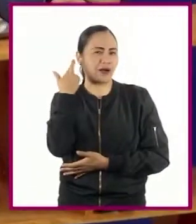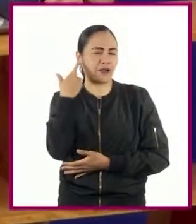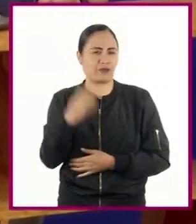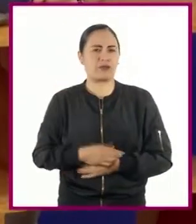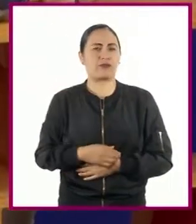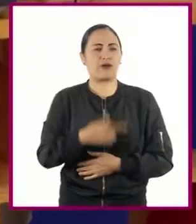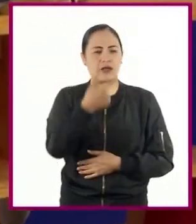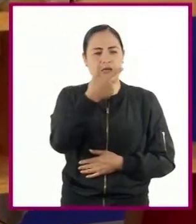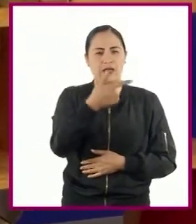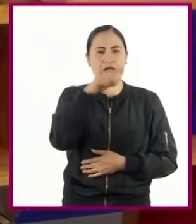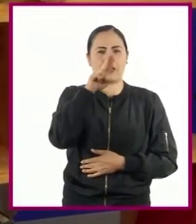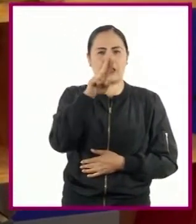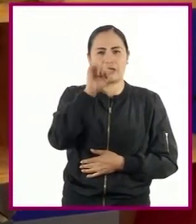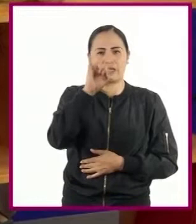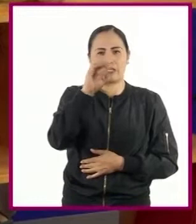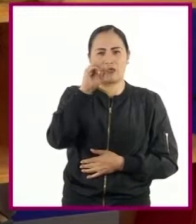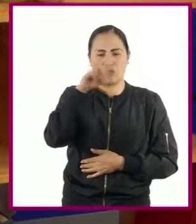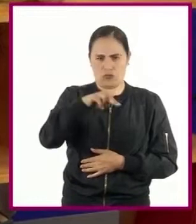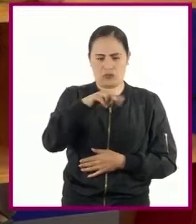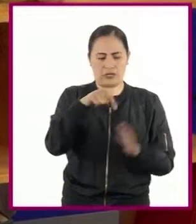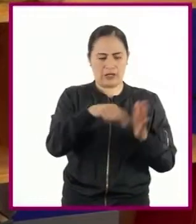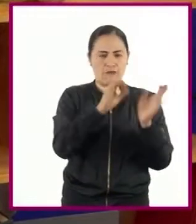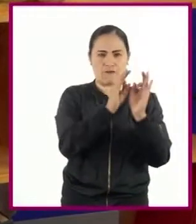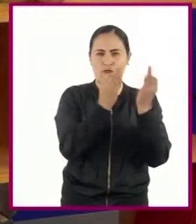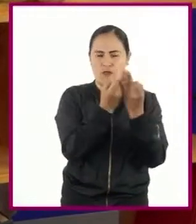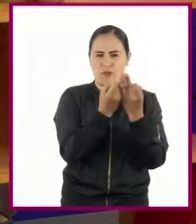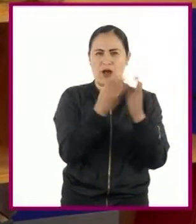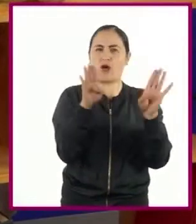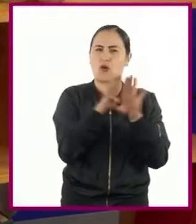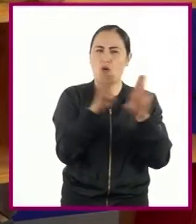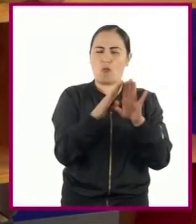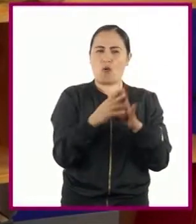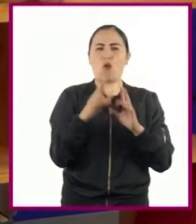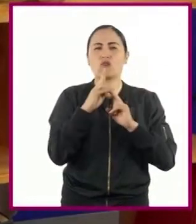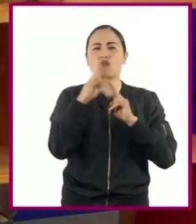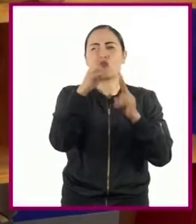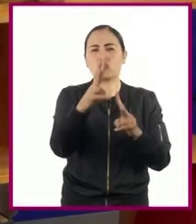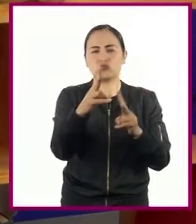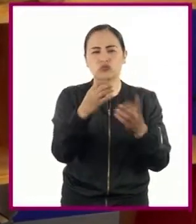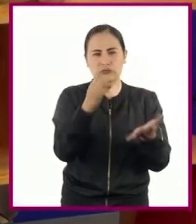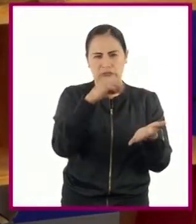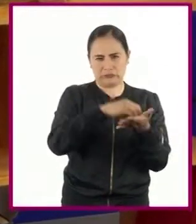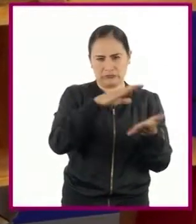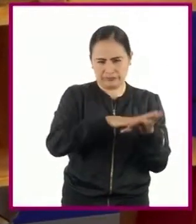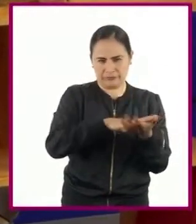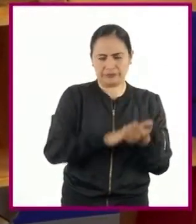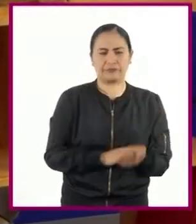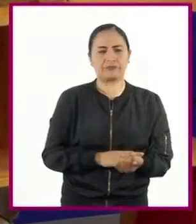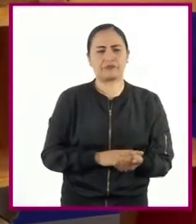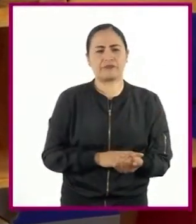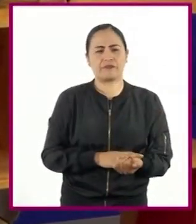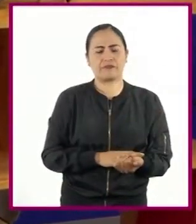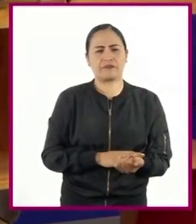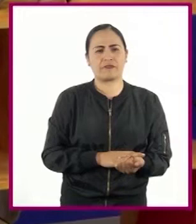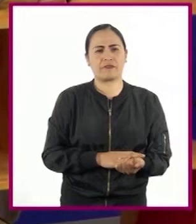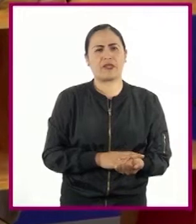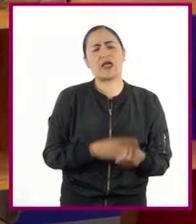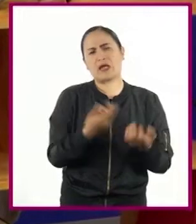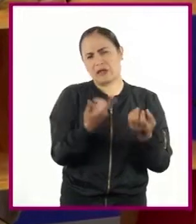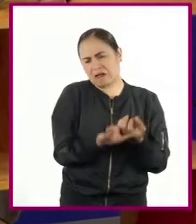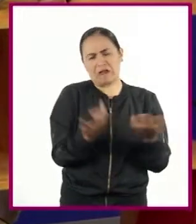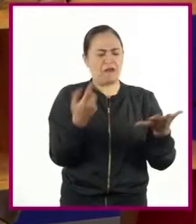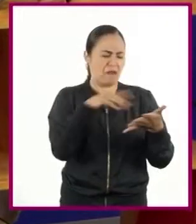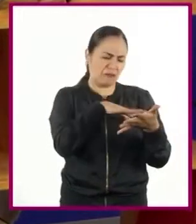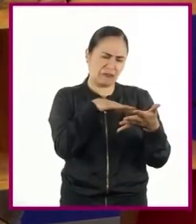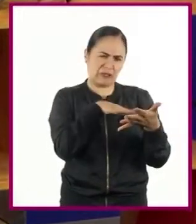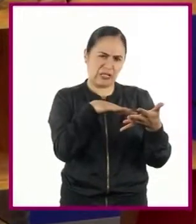guión es el formato en el que se plasma el contenido de un programa de radio y todo contenido debe tener un tratamiento específico